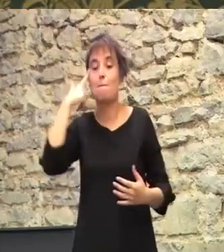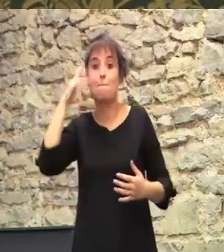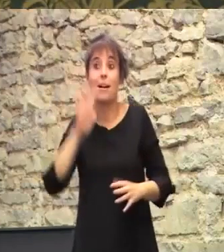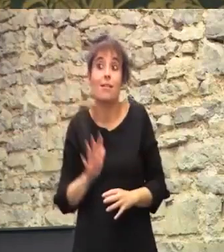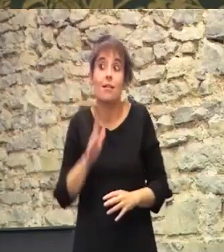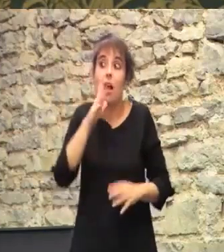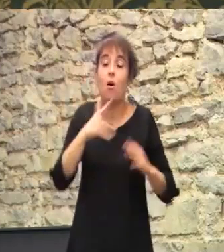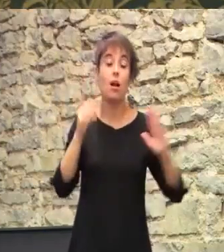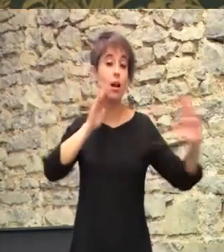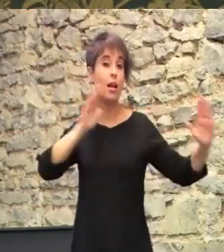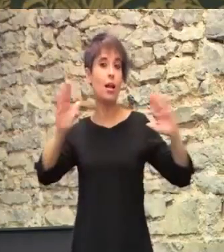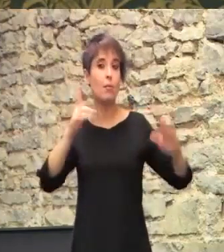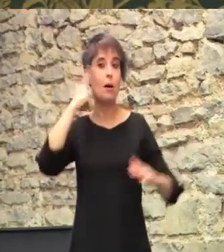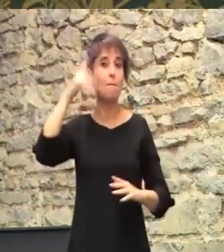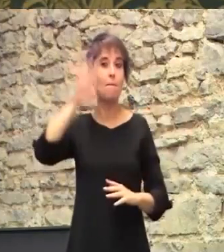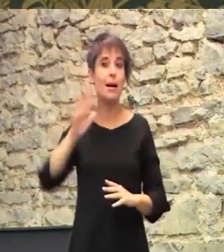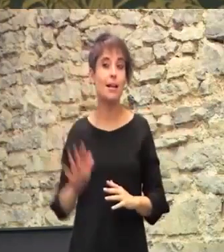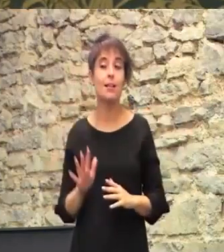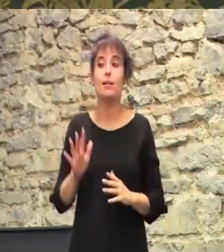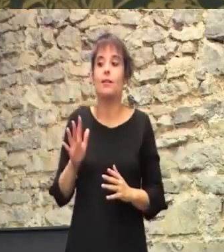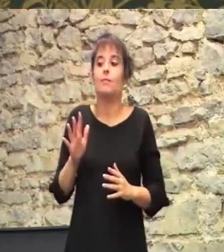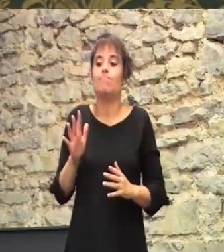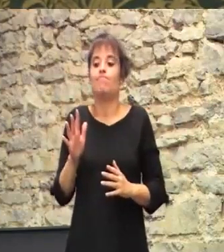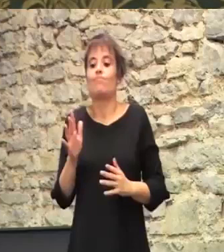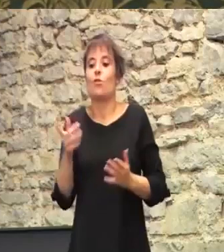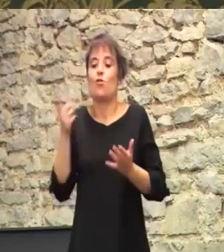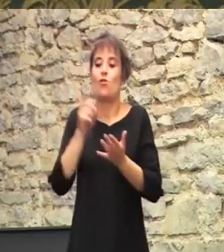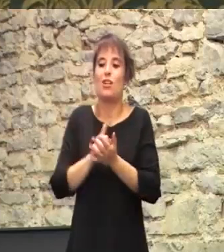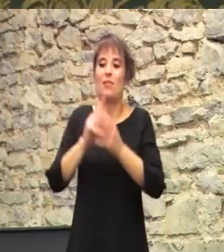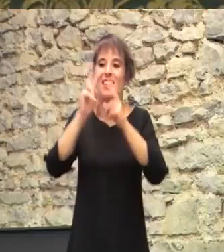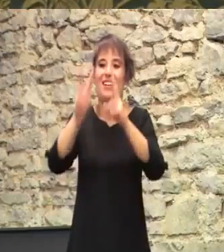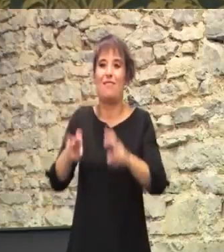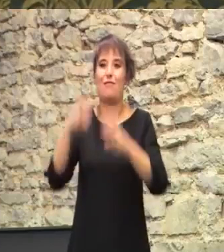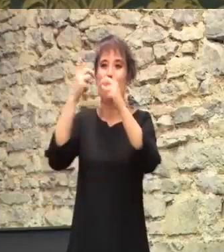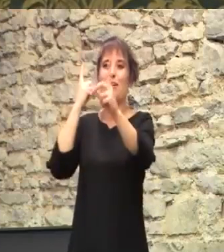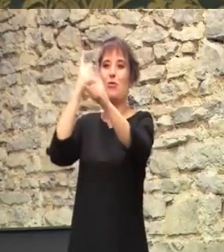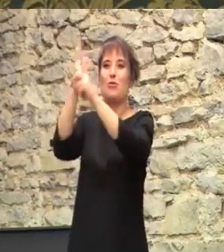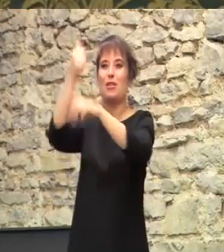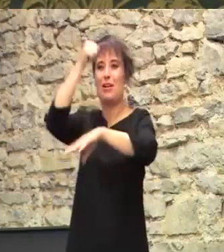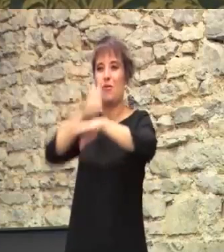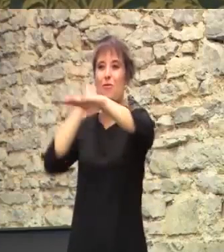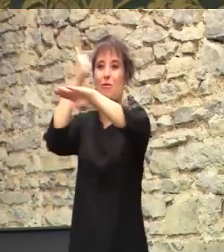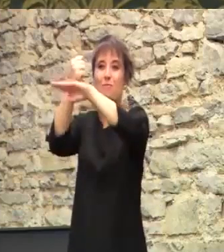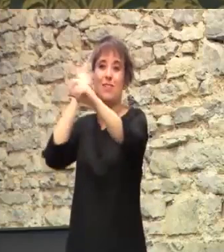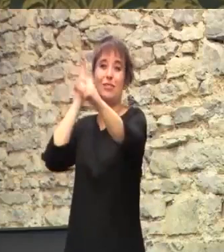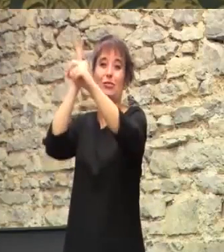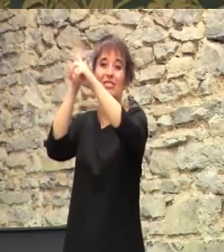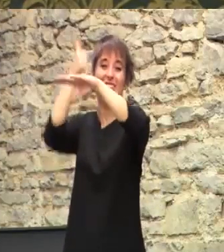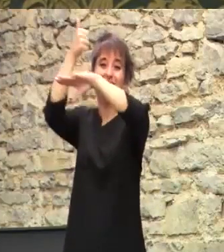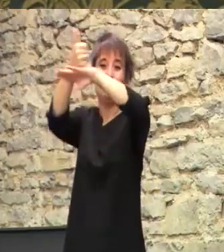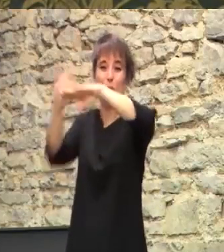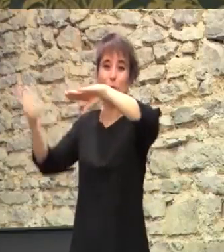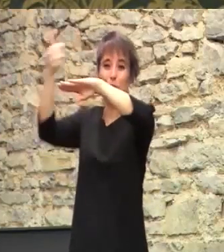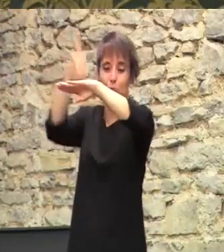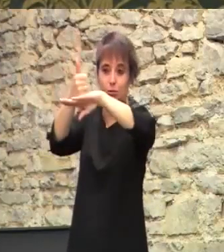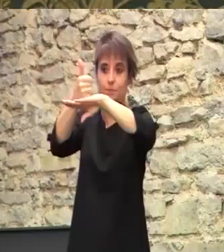viviendo uno de estos periodos de contra la reforma patriarcal como lo ha llamado alguna autora así